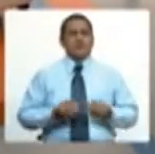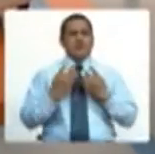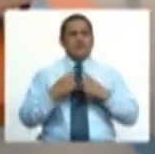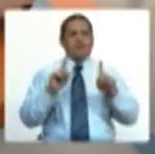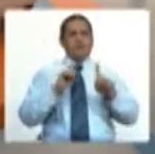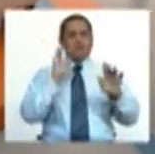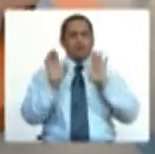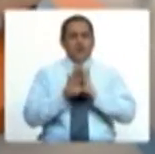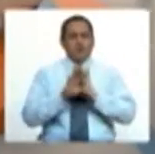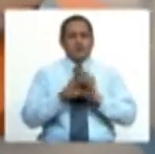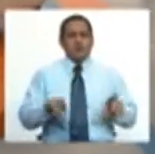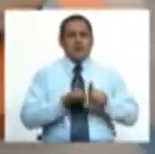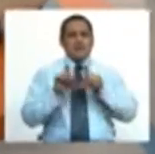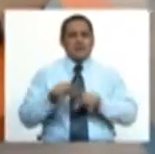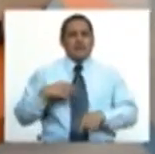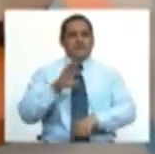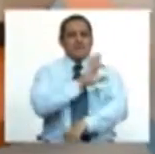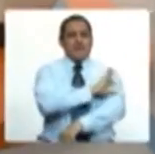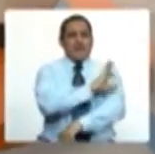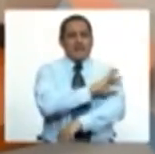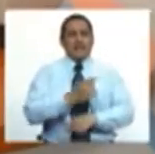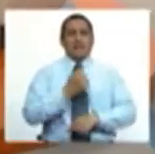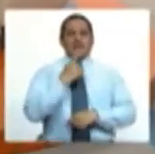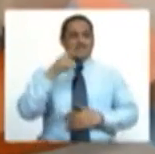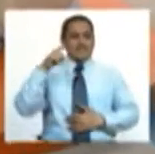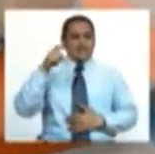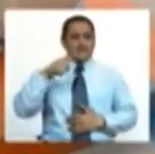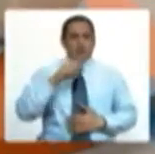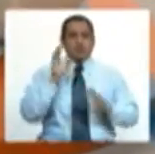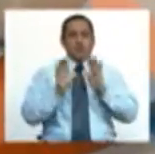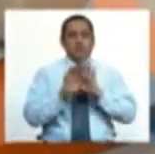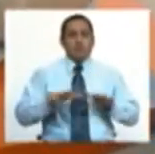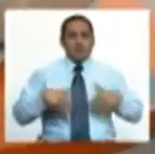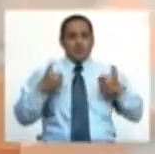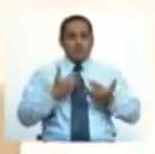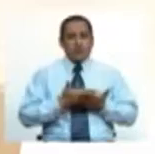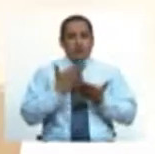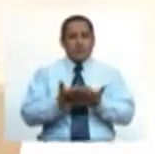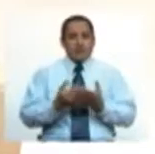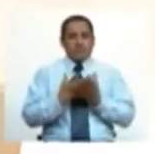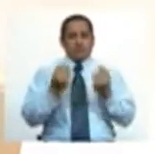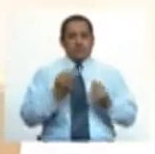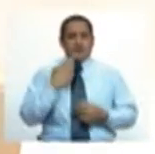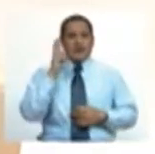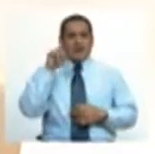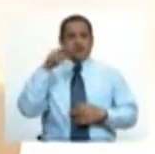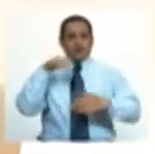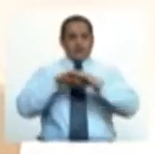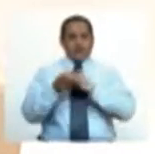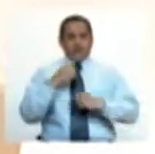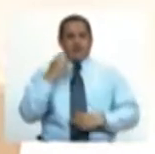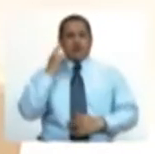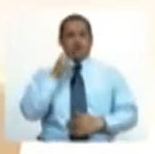A diferencia del fiscal, que es indispensable para poder sustentar las razones, en este caso